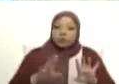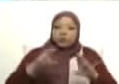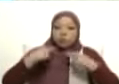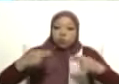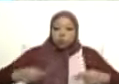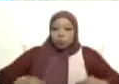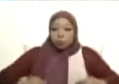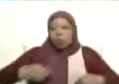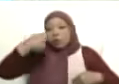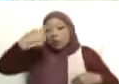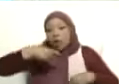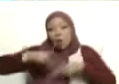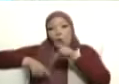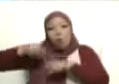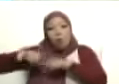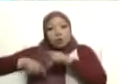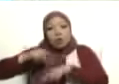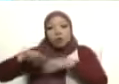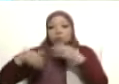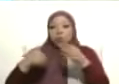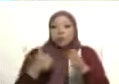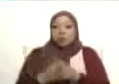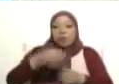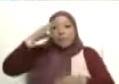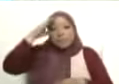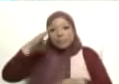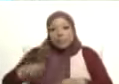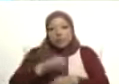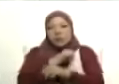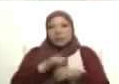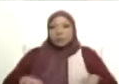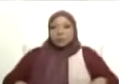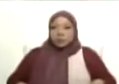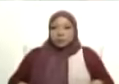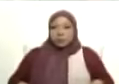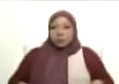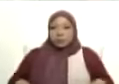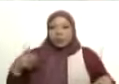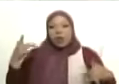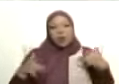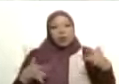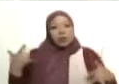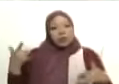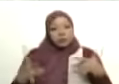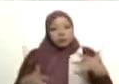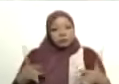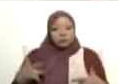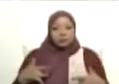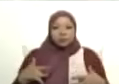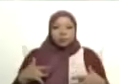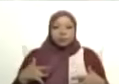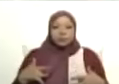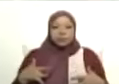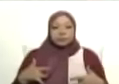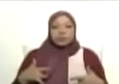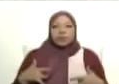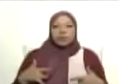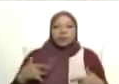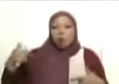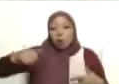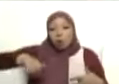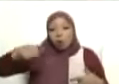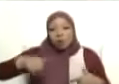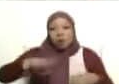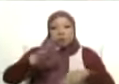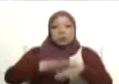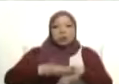y logístico que ha realizado la Fuerza Armada Nacional Bolivariana en esta jornada, para que estemos diciendo hoy